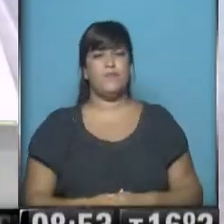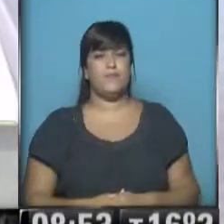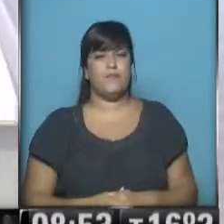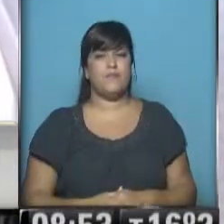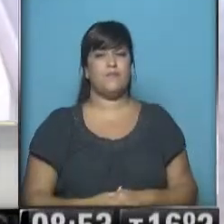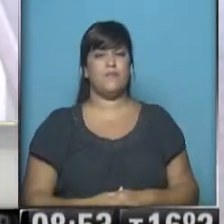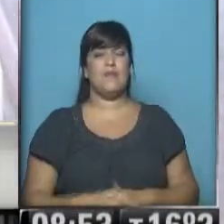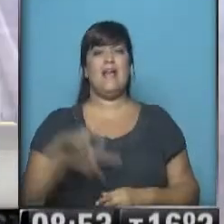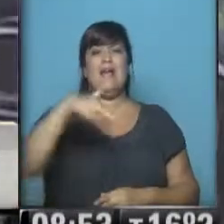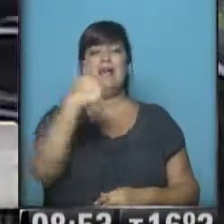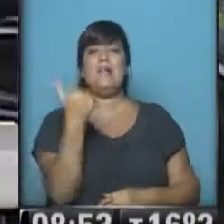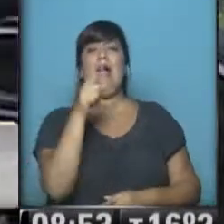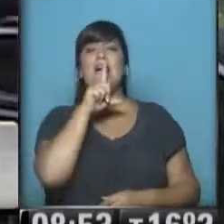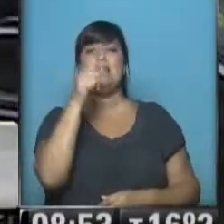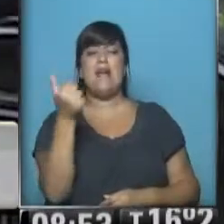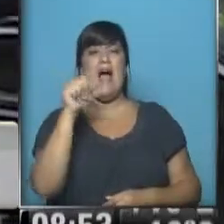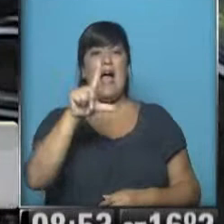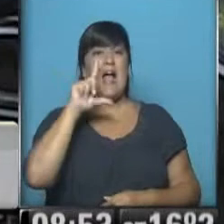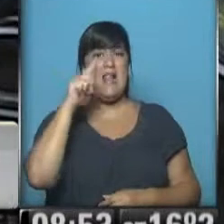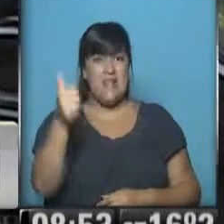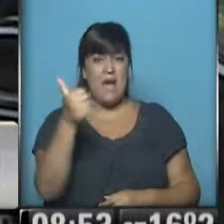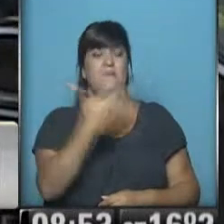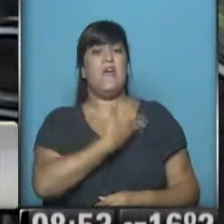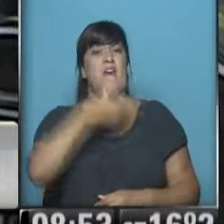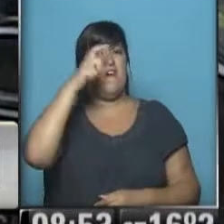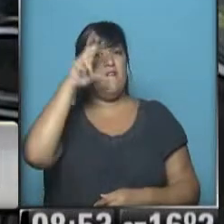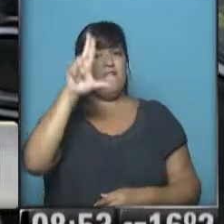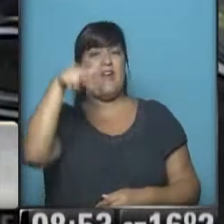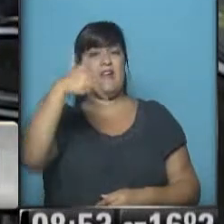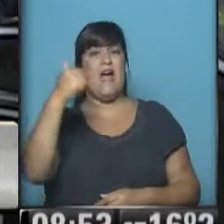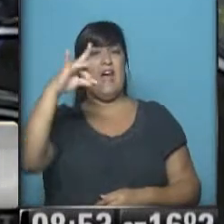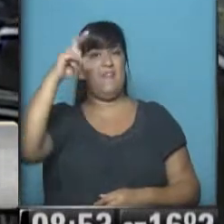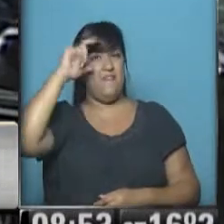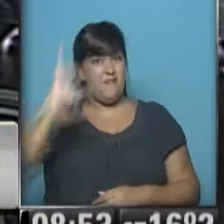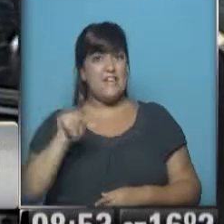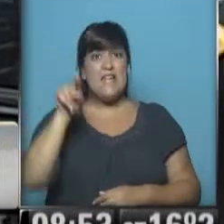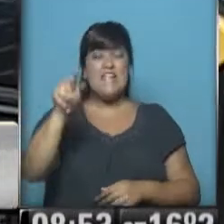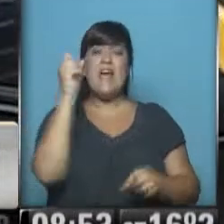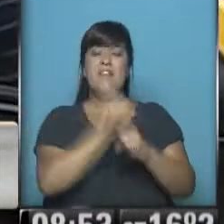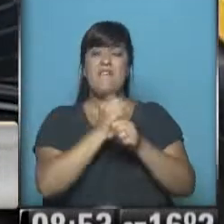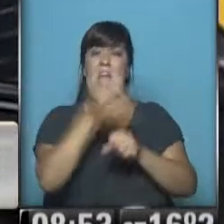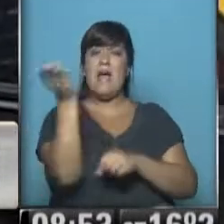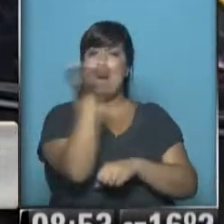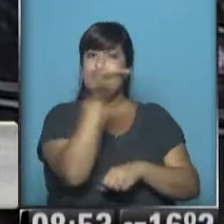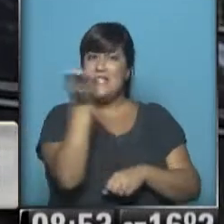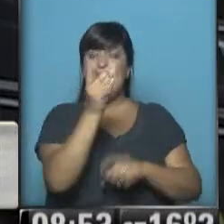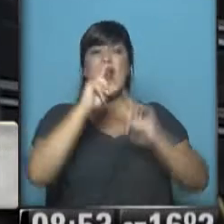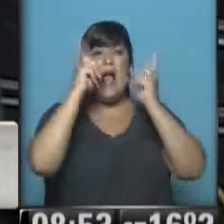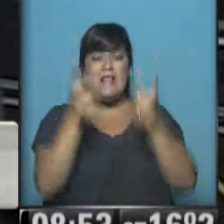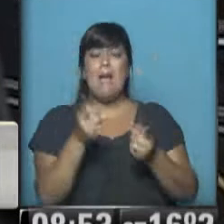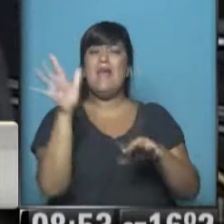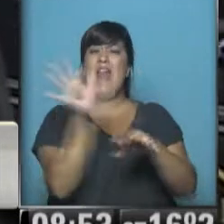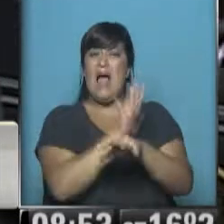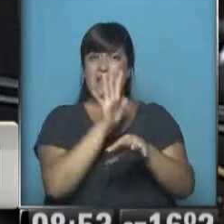Natalia Fernández es mesera y es actriz y fue desmentida por la fiscal